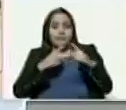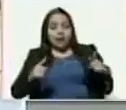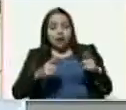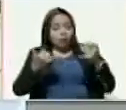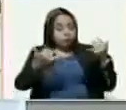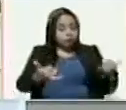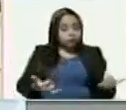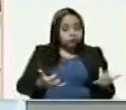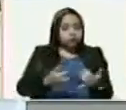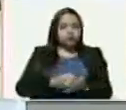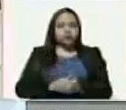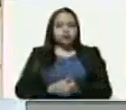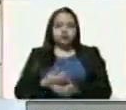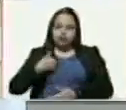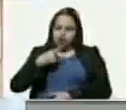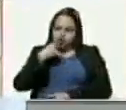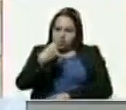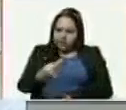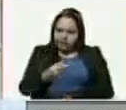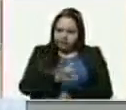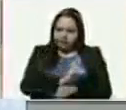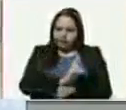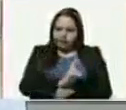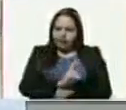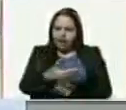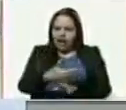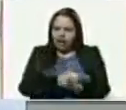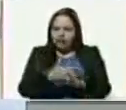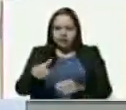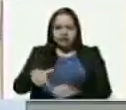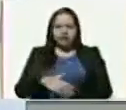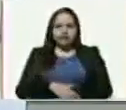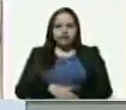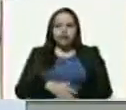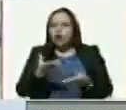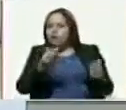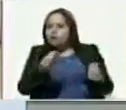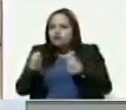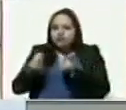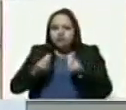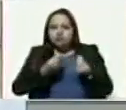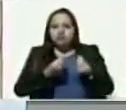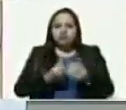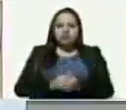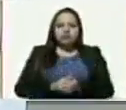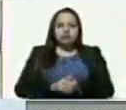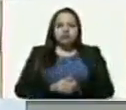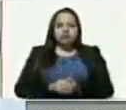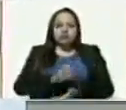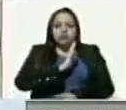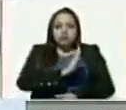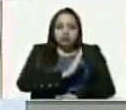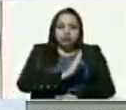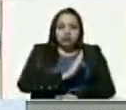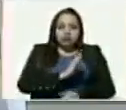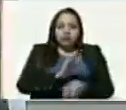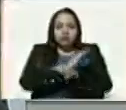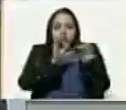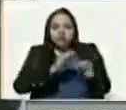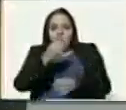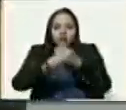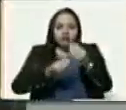actualidad, y lo dije en su momento acá, existe mucho tipo de cuentas en la banca, instrumentos que se